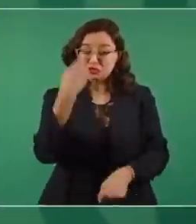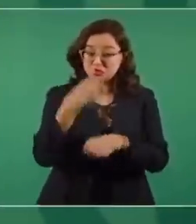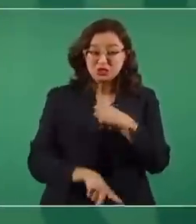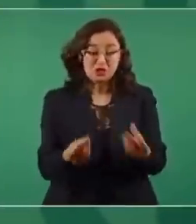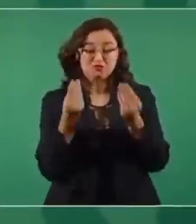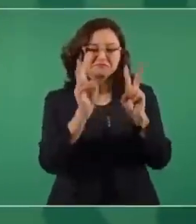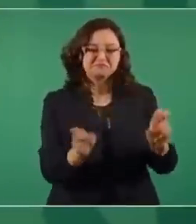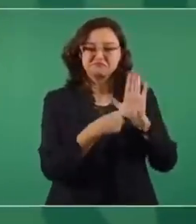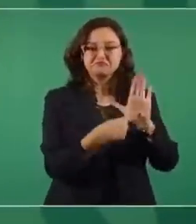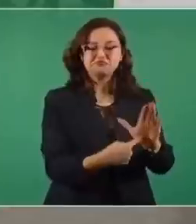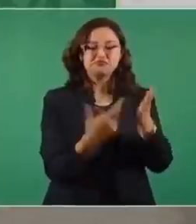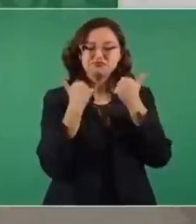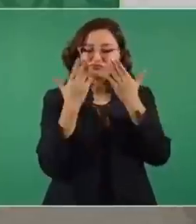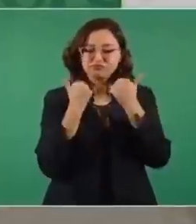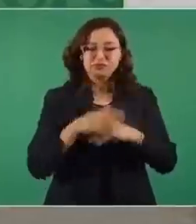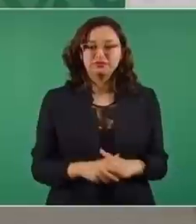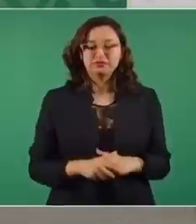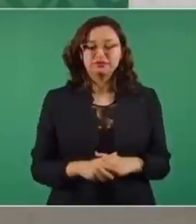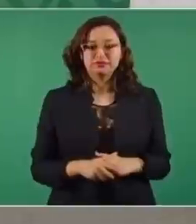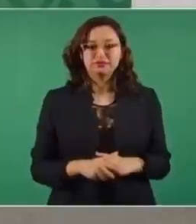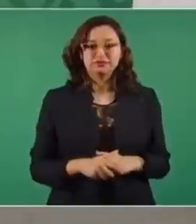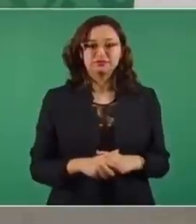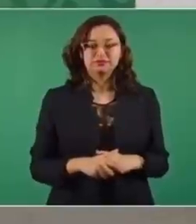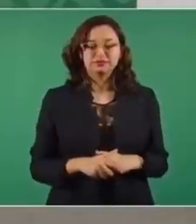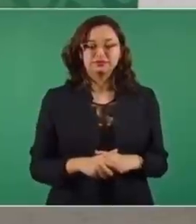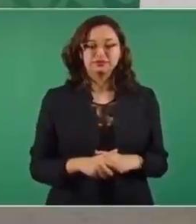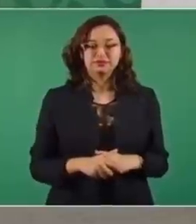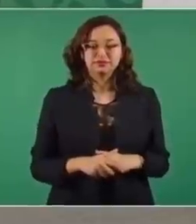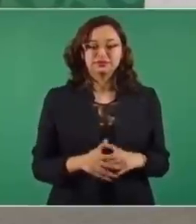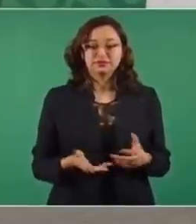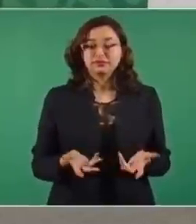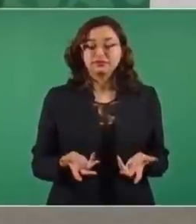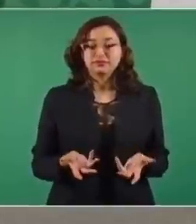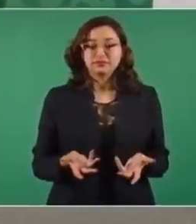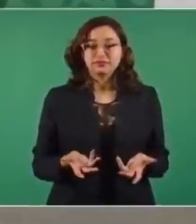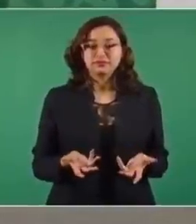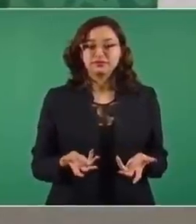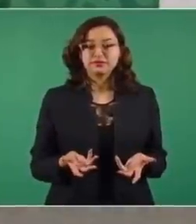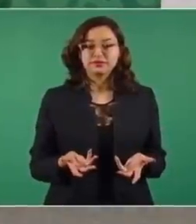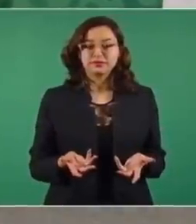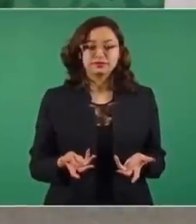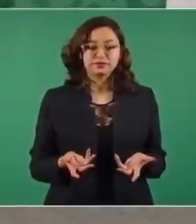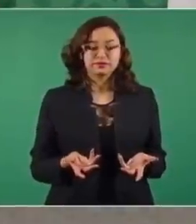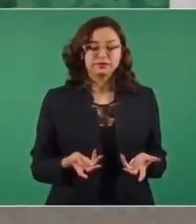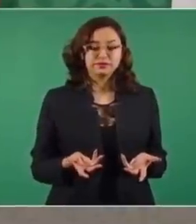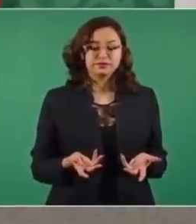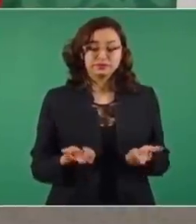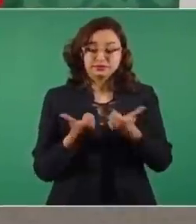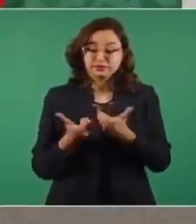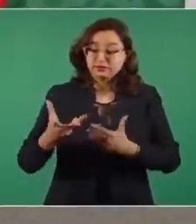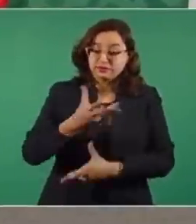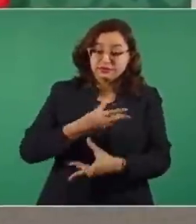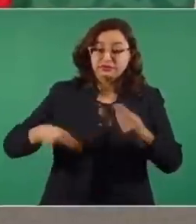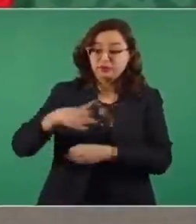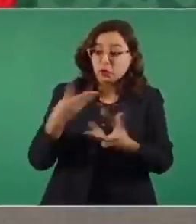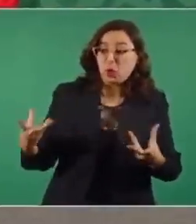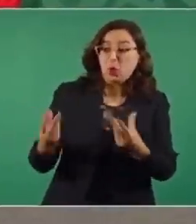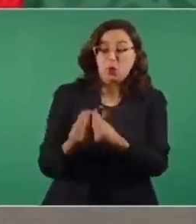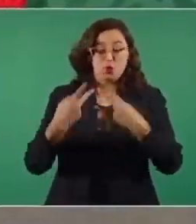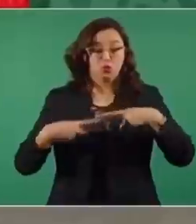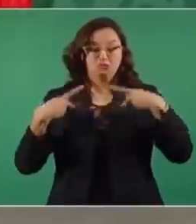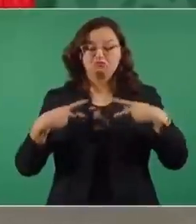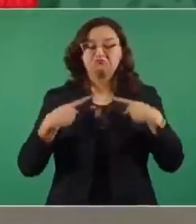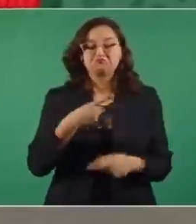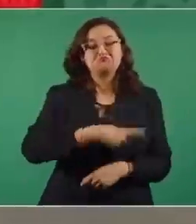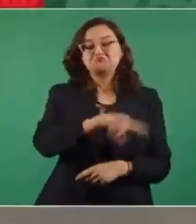esa materia no la llevan, no les enseñan sobre la importancia de la economía moral.